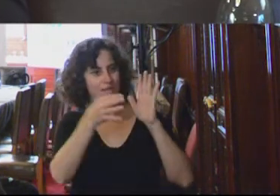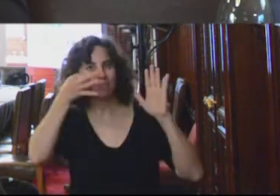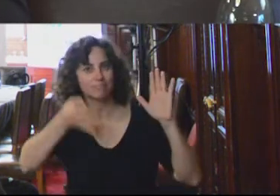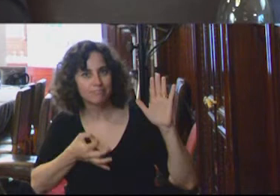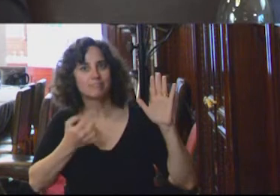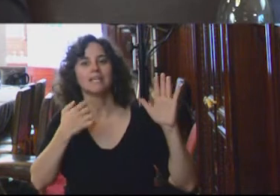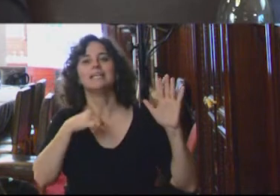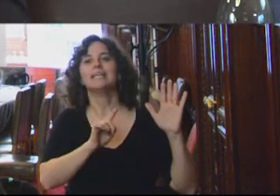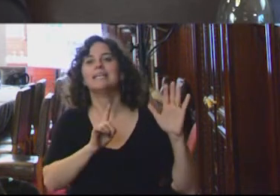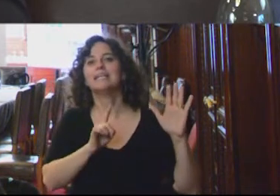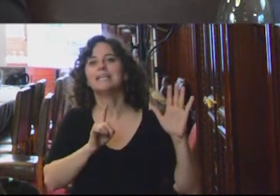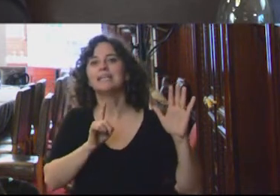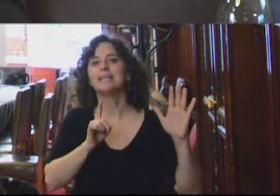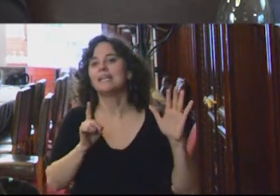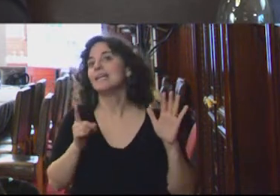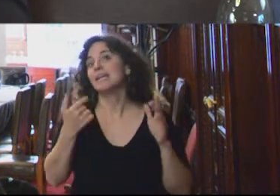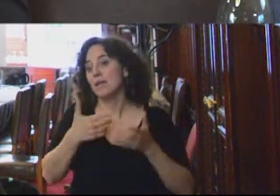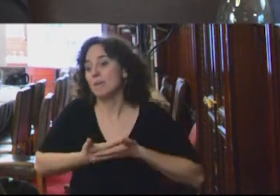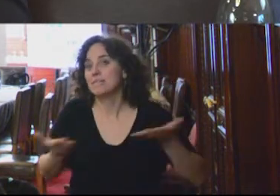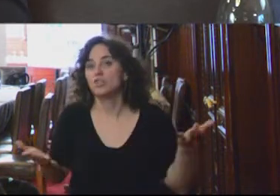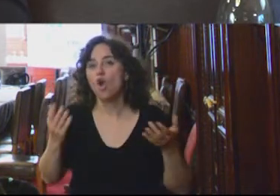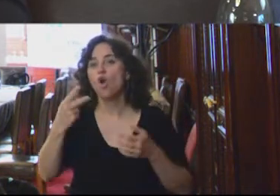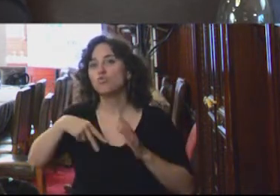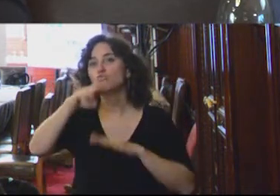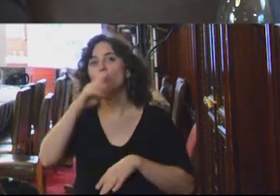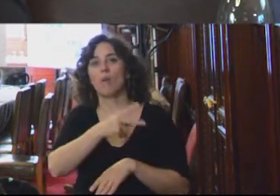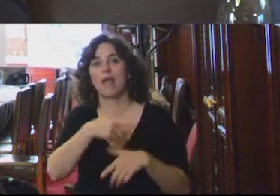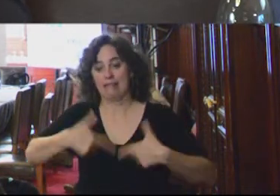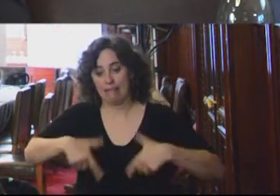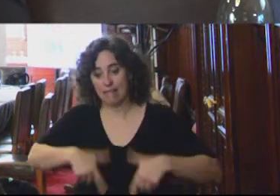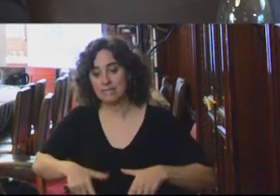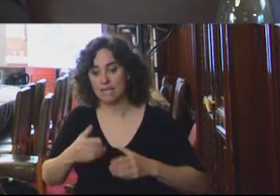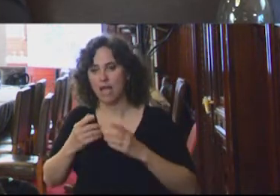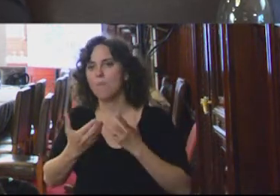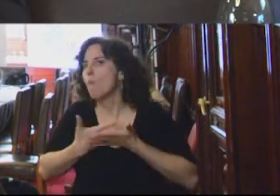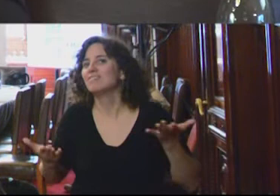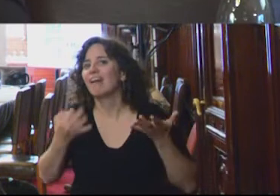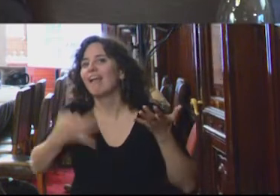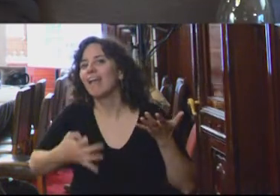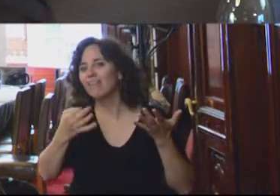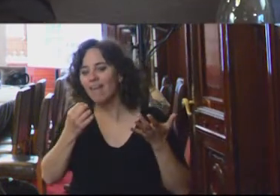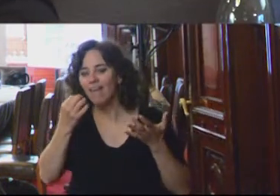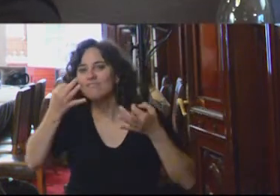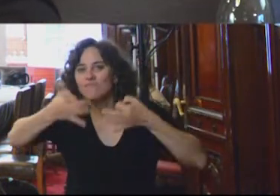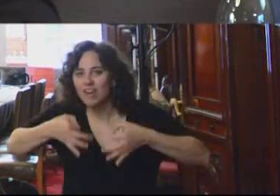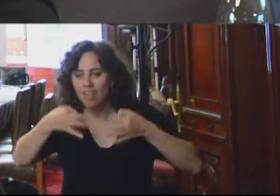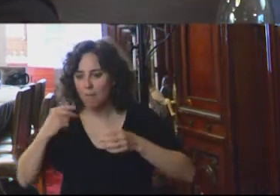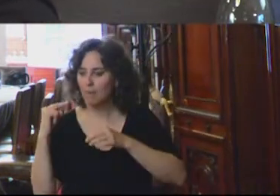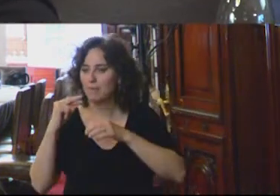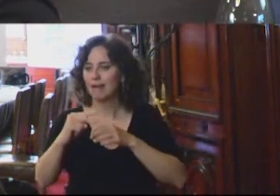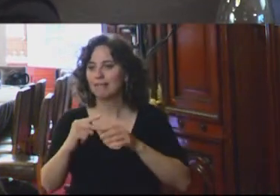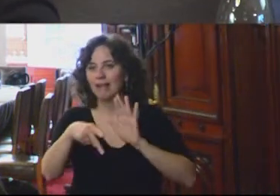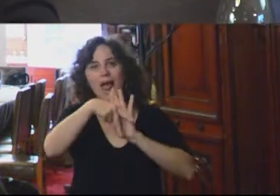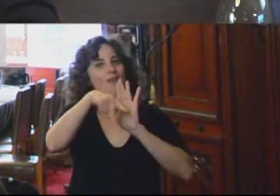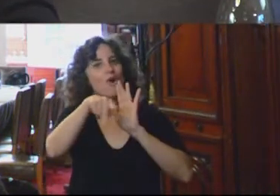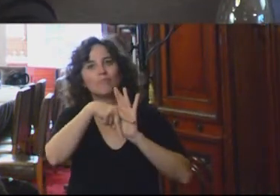Fundamedios y que presentó la Superintendencia de la Información y Comunicación ratifican que el efecto inmediato y permanente de la norma ha